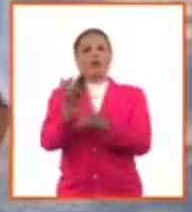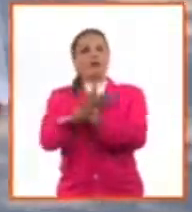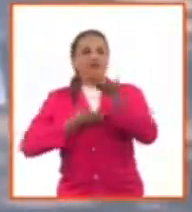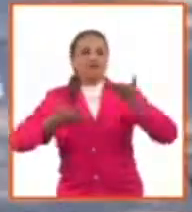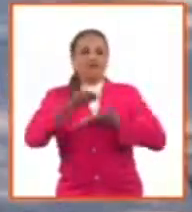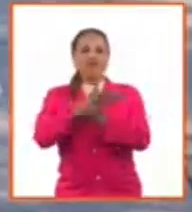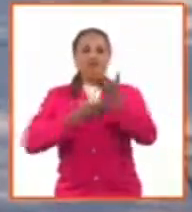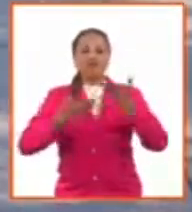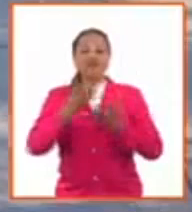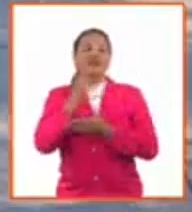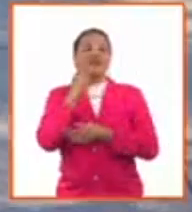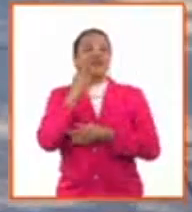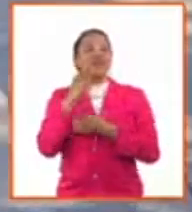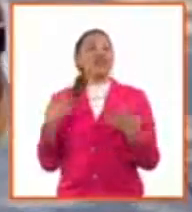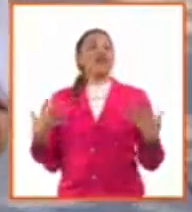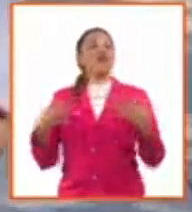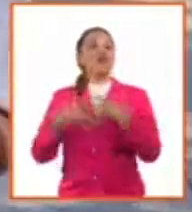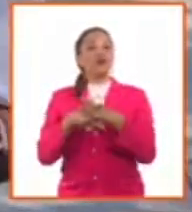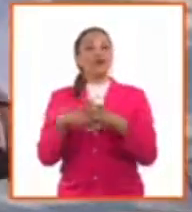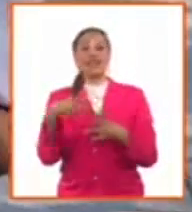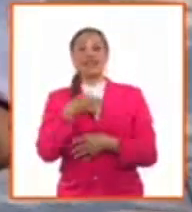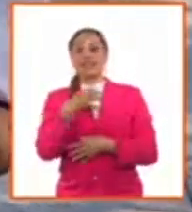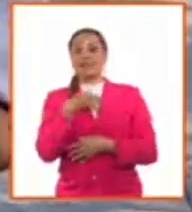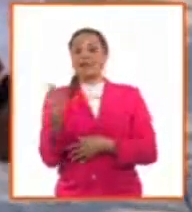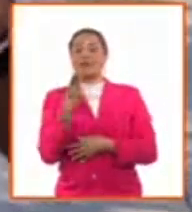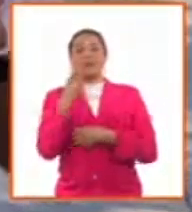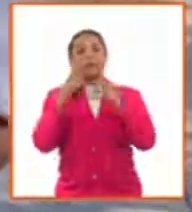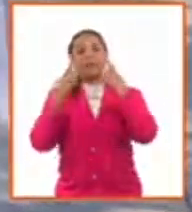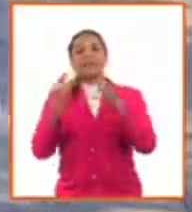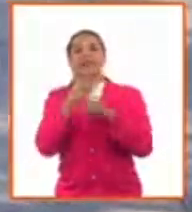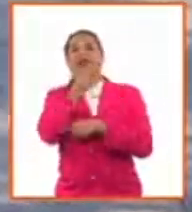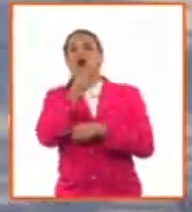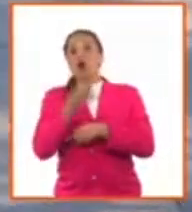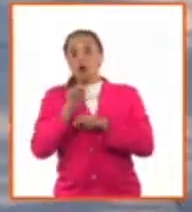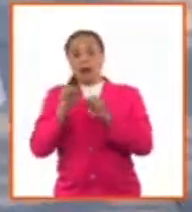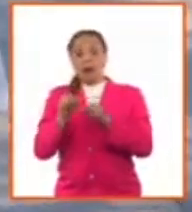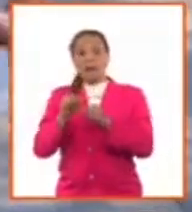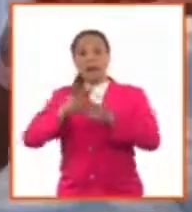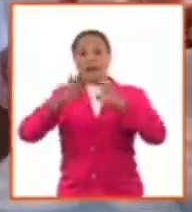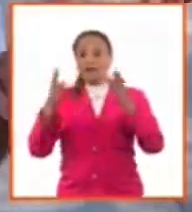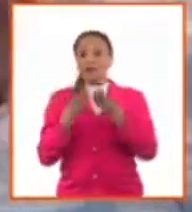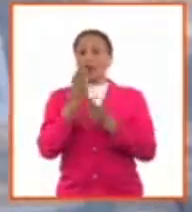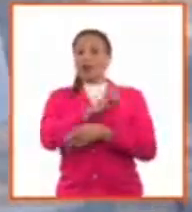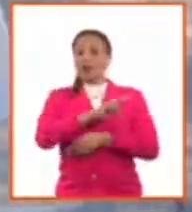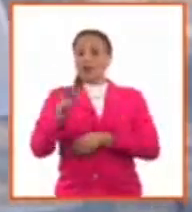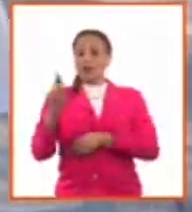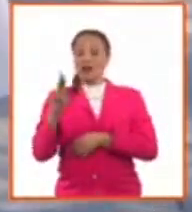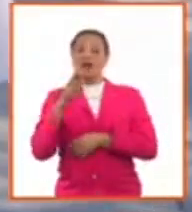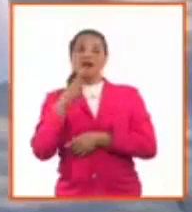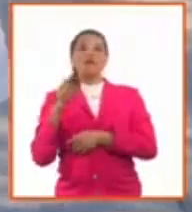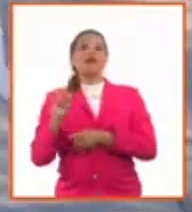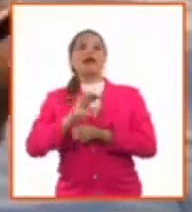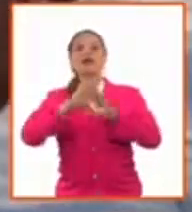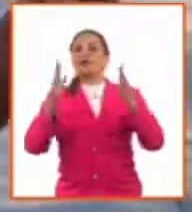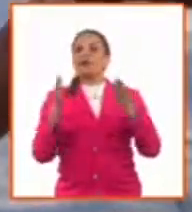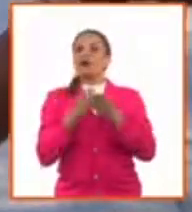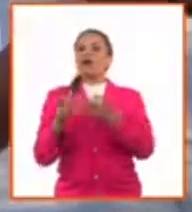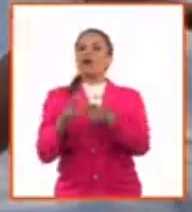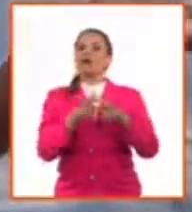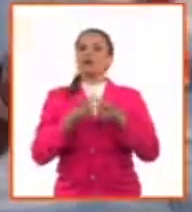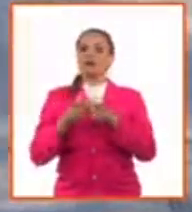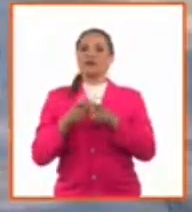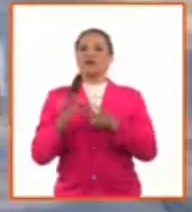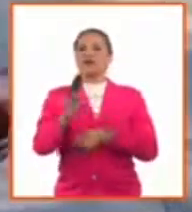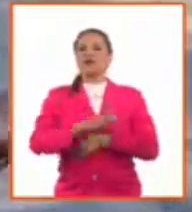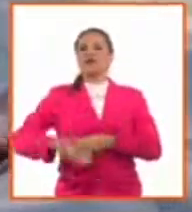evidenciar una vez más la unión que tenemos y lo importante que es la juventud para esta revolución y para todas las sociedades. Así